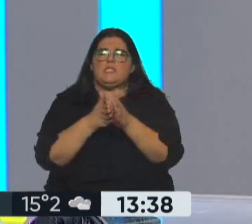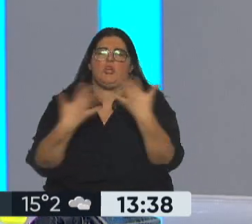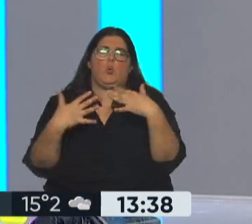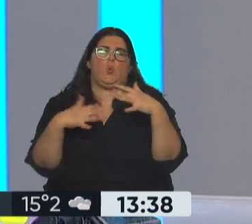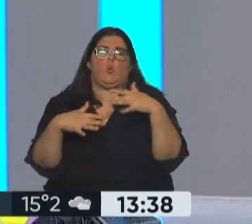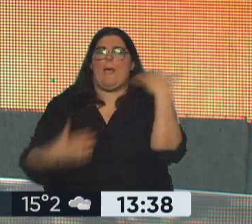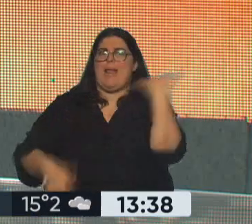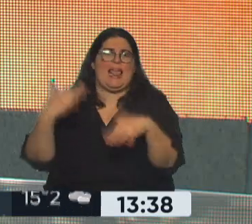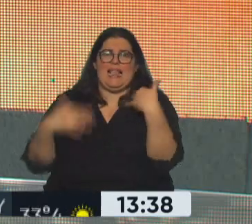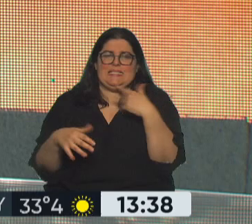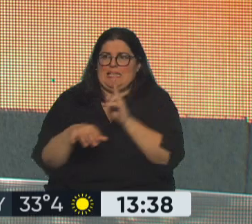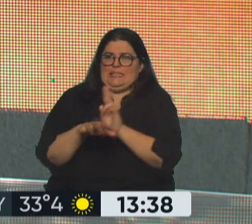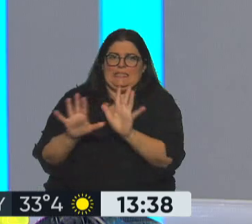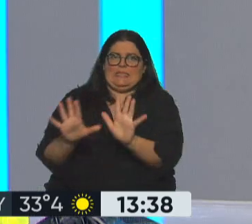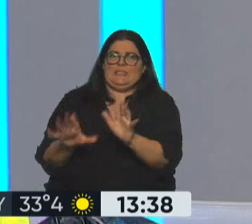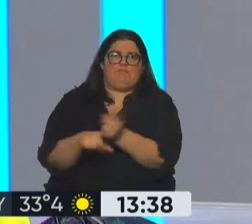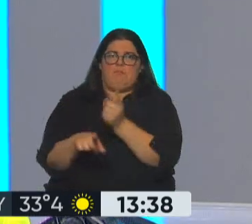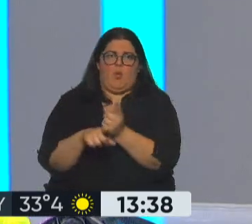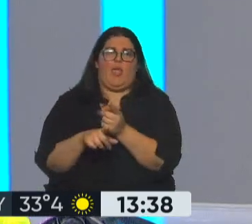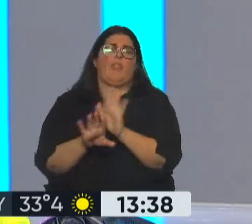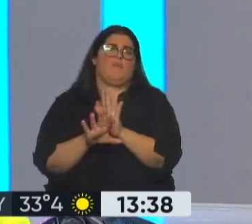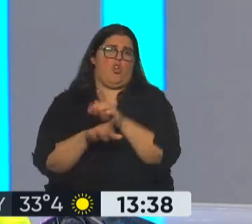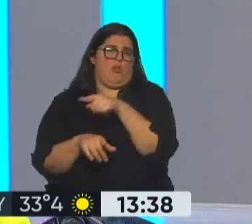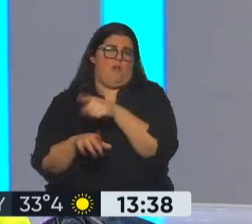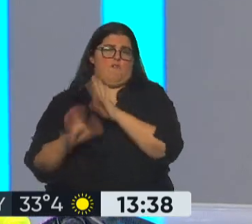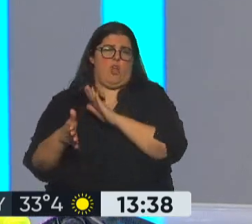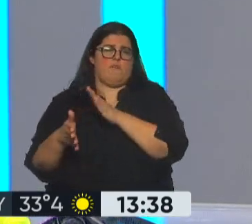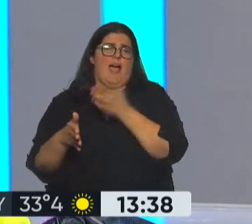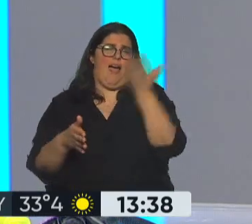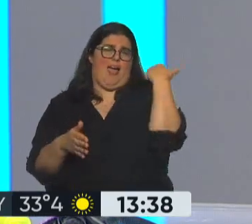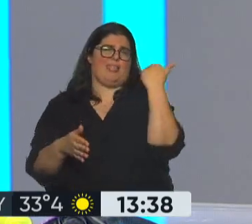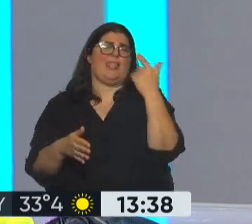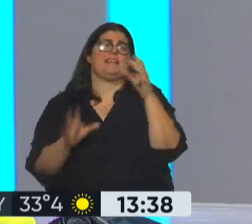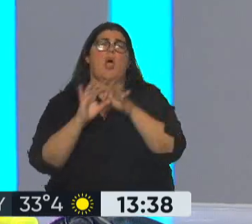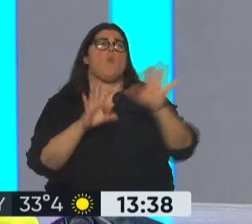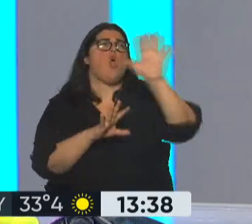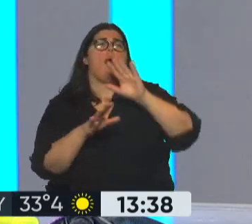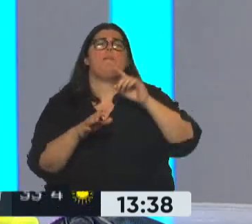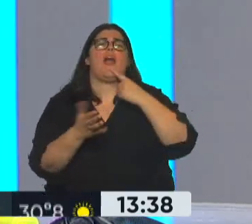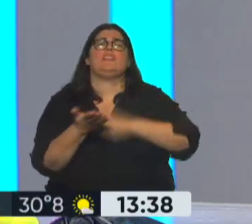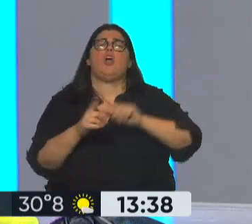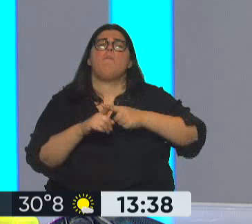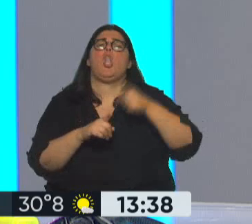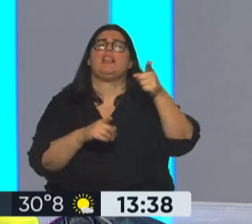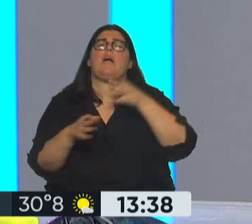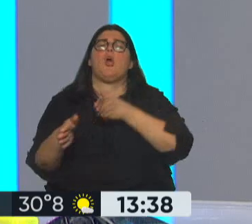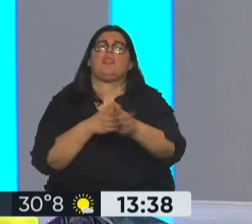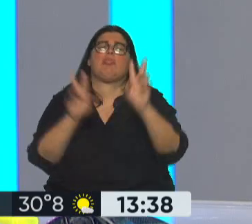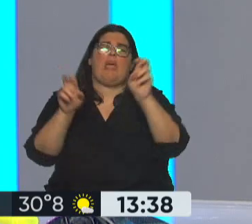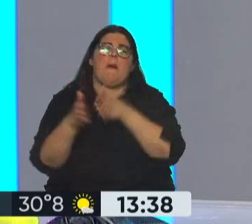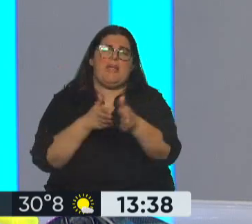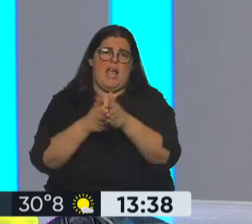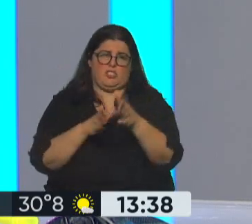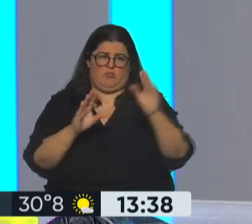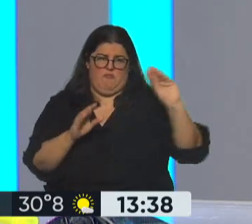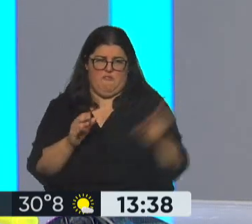contener. ¿Cuánto llevamos ya de una política migratoria fracasada por parte de Europa y también podemos decir de parte de Estados